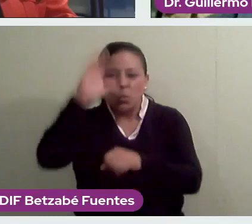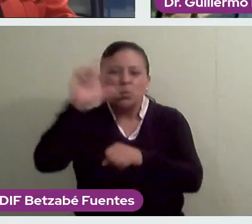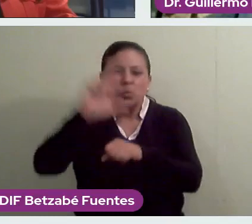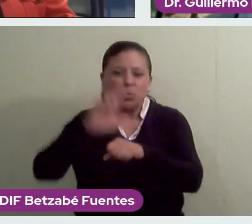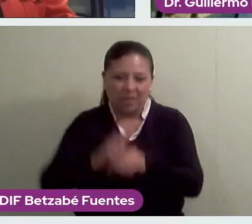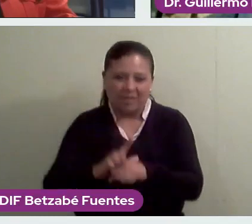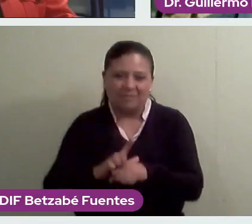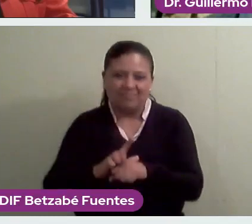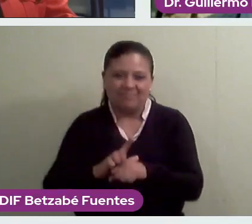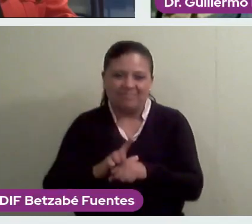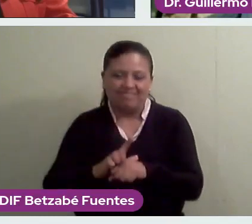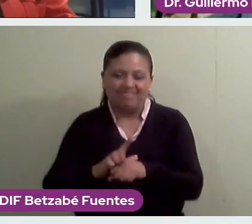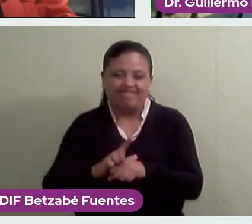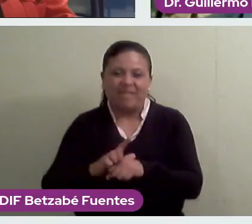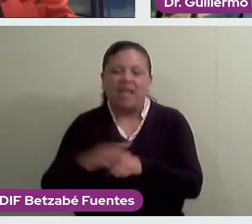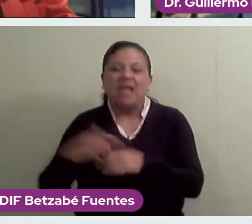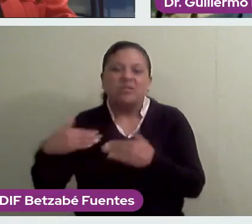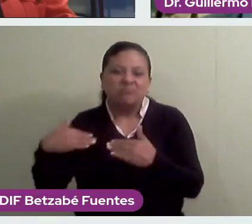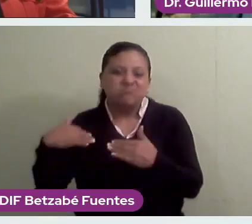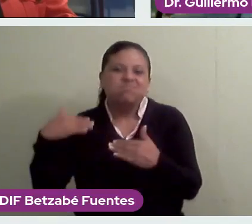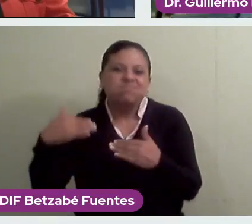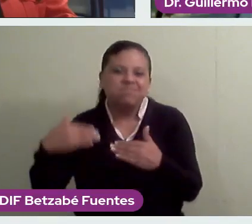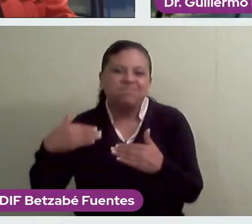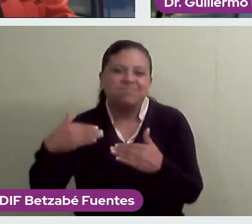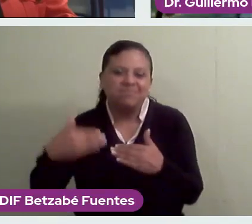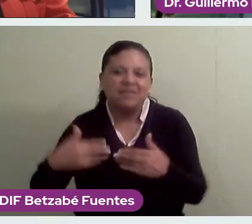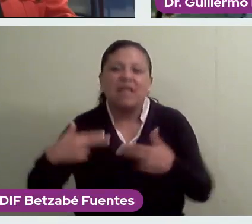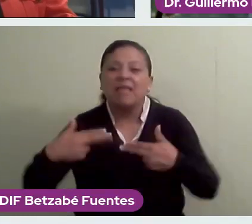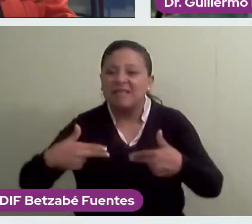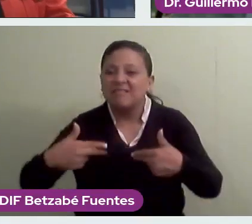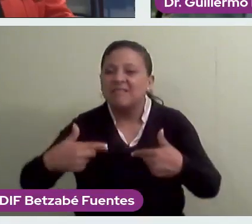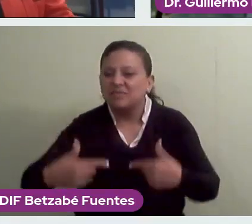viene acompañado siempre.